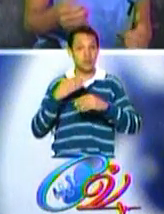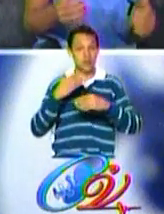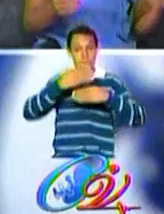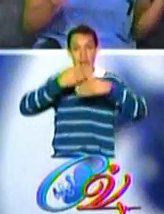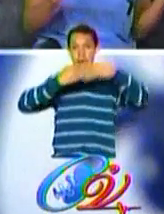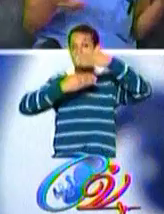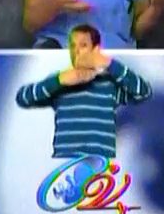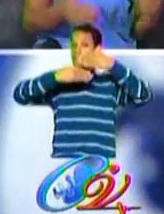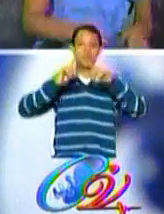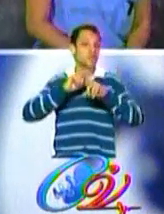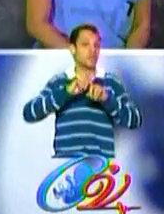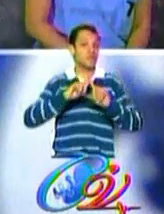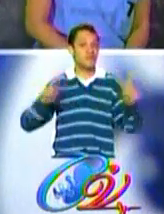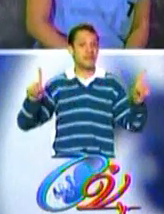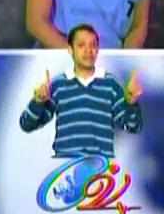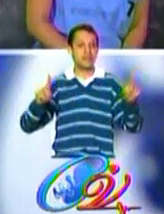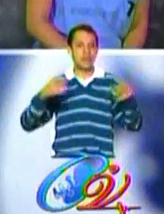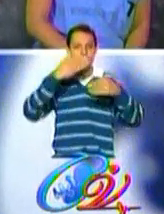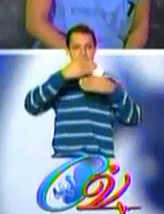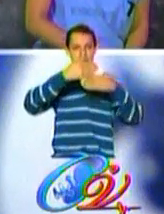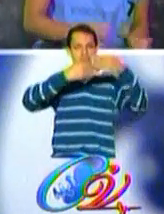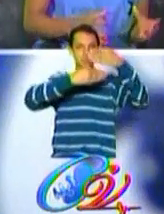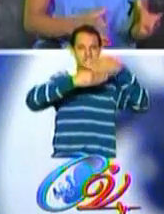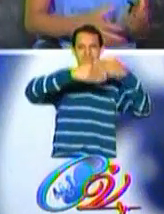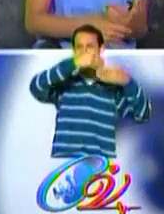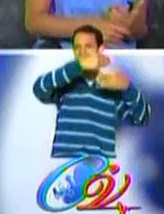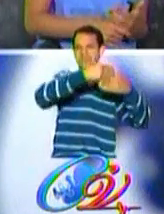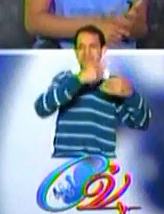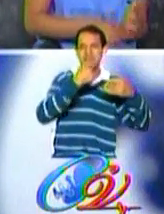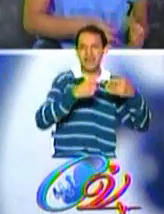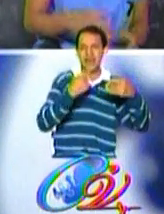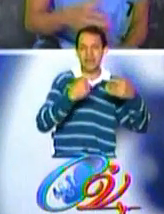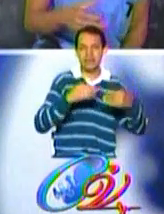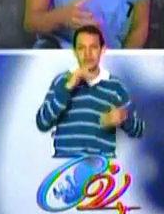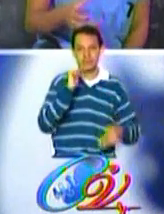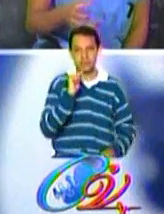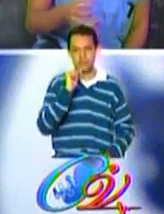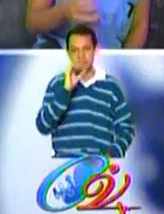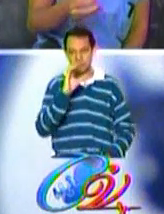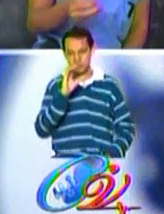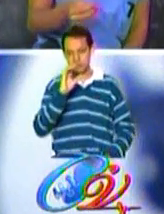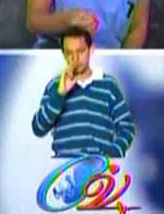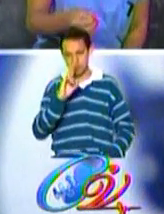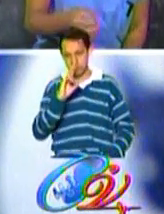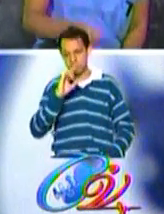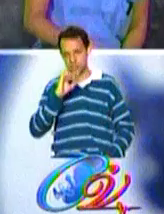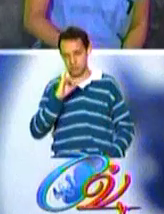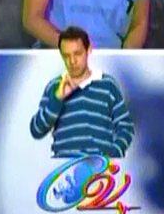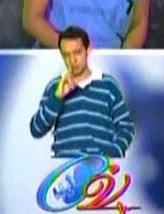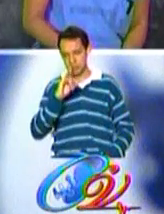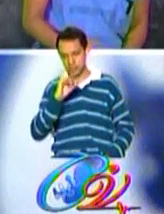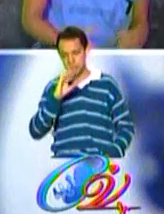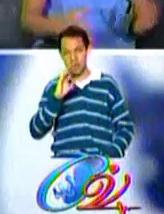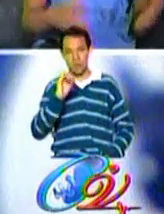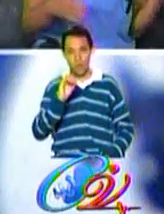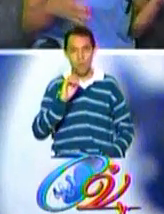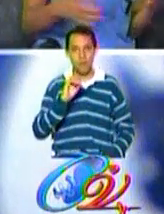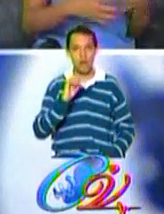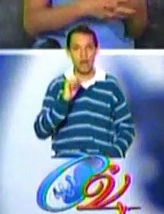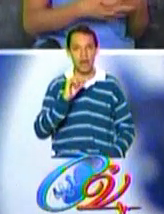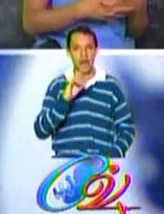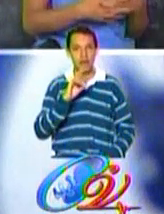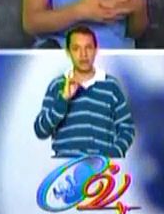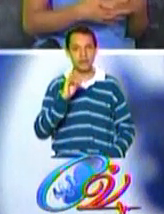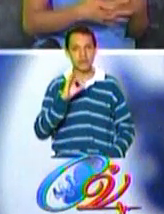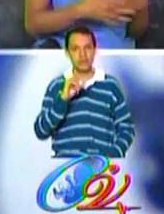paredes básicamente de acrílico, y hay otras que son pues de porcelana, porque esta clínica